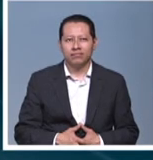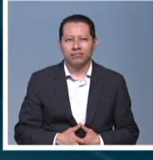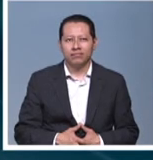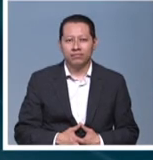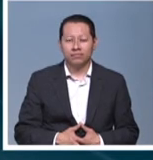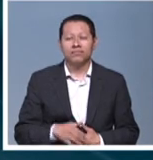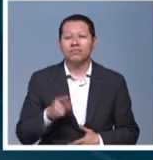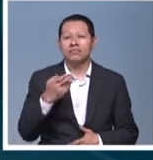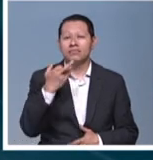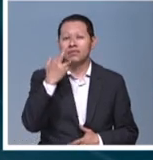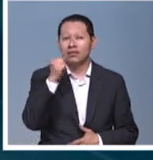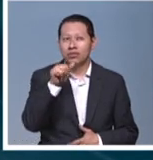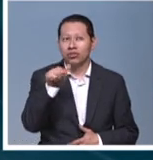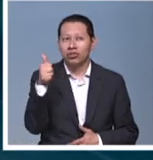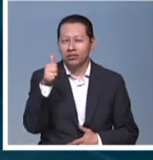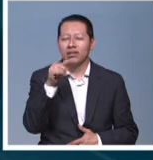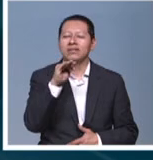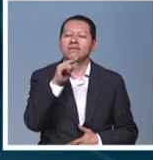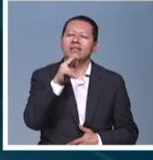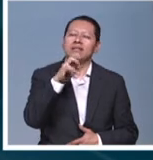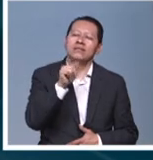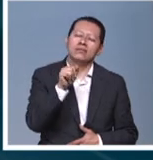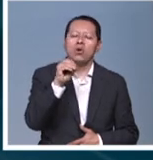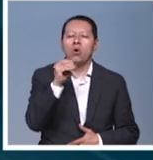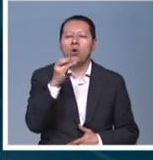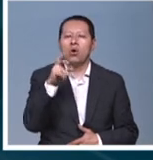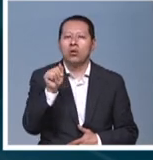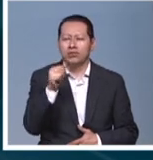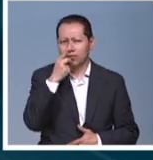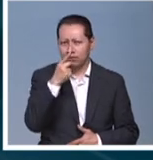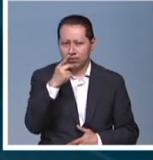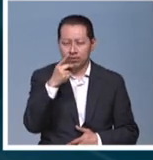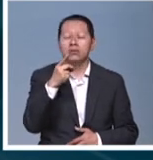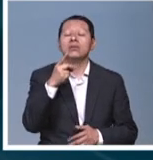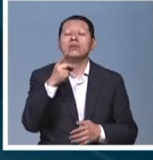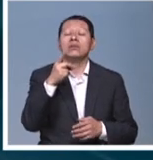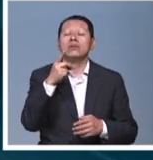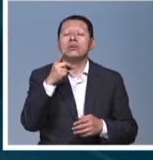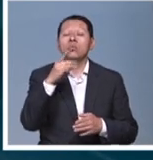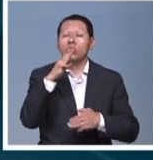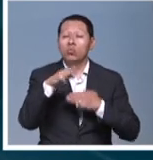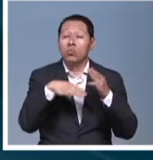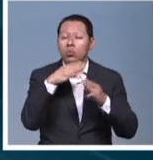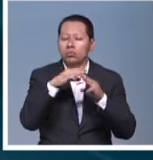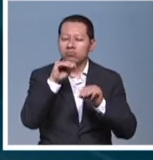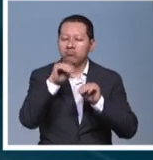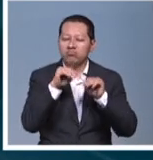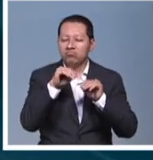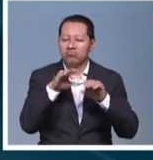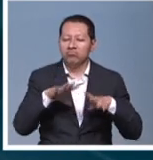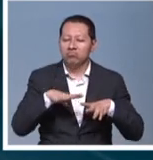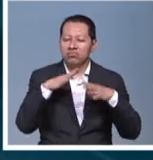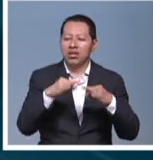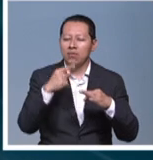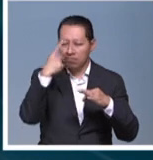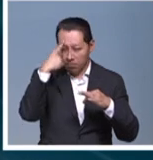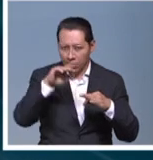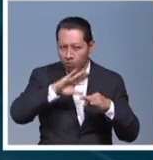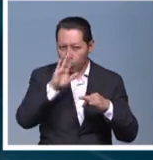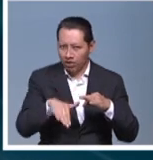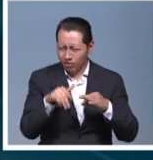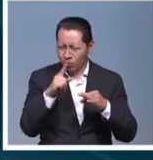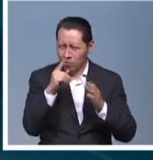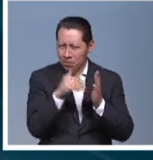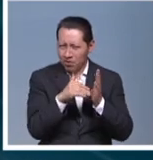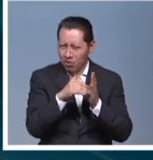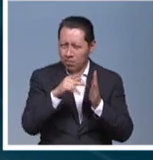Tiene razón Flannery O'Connor cuando dice que el mundo se creó para los muertos, pues son un millón de veces más que los vivos, y porque